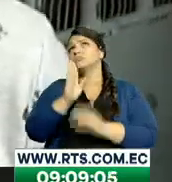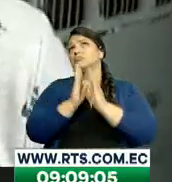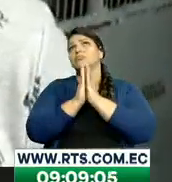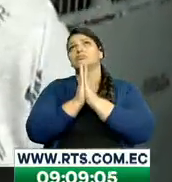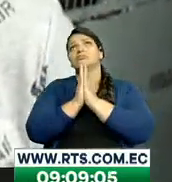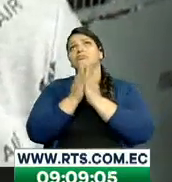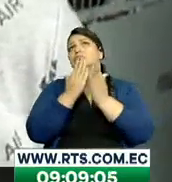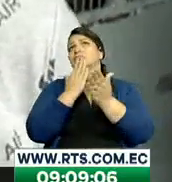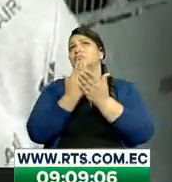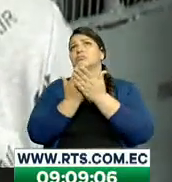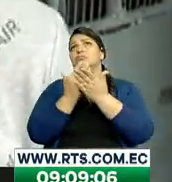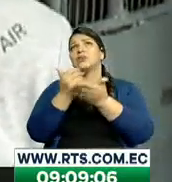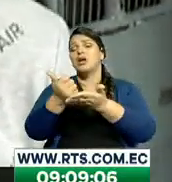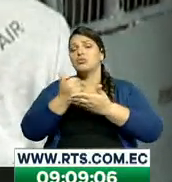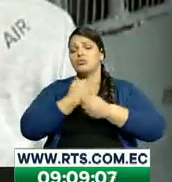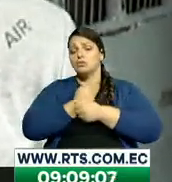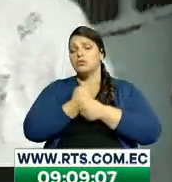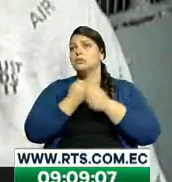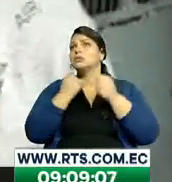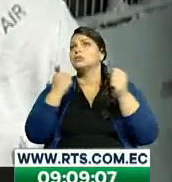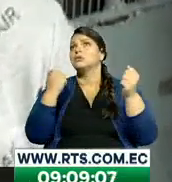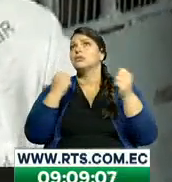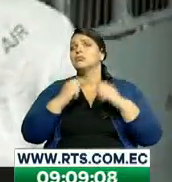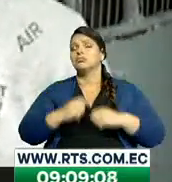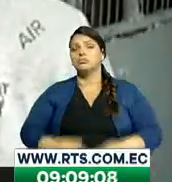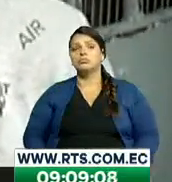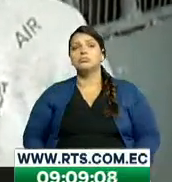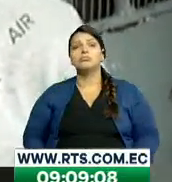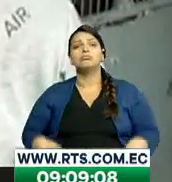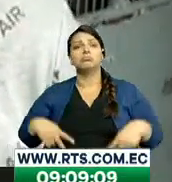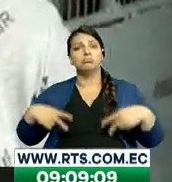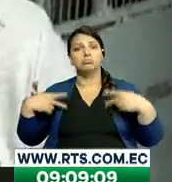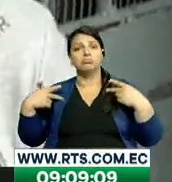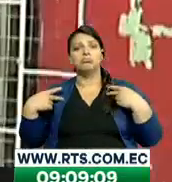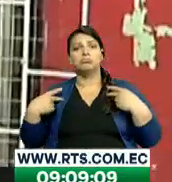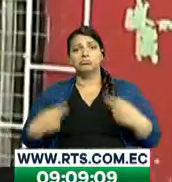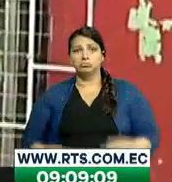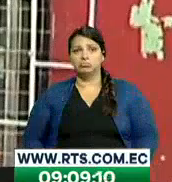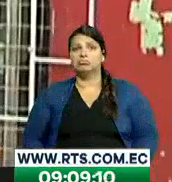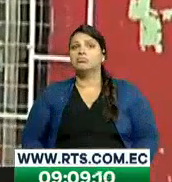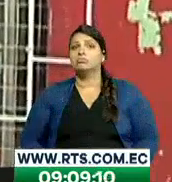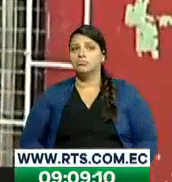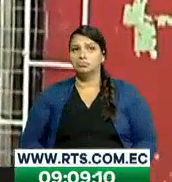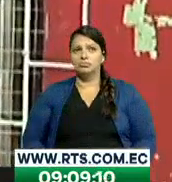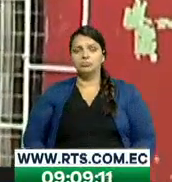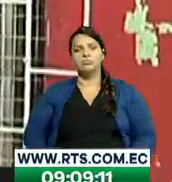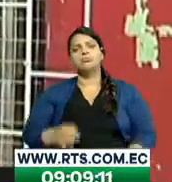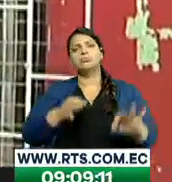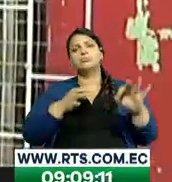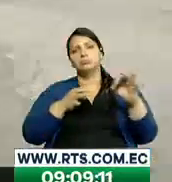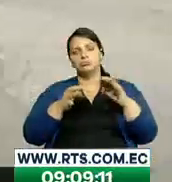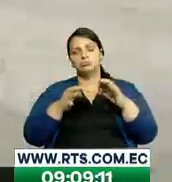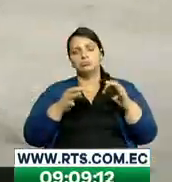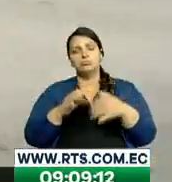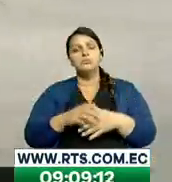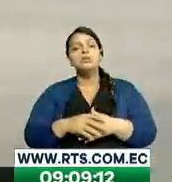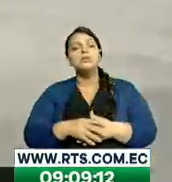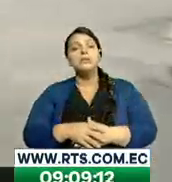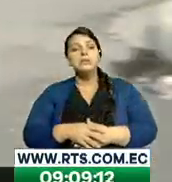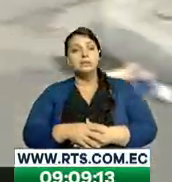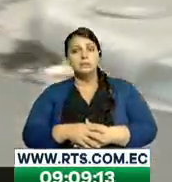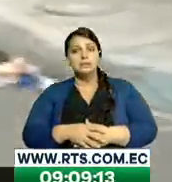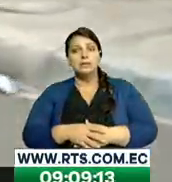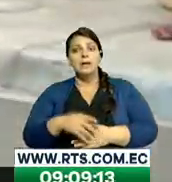primero a Dios, no me pasó nada mal y estoy pasando con mi familia más fin de año. Eso es más importante. A juzgar de los moradores, no es la primera vez